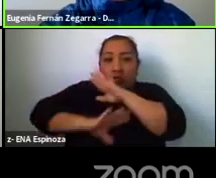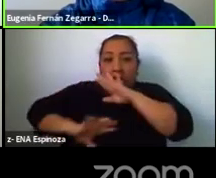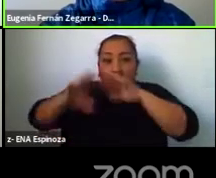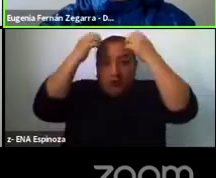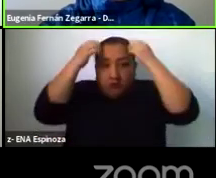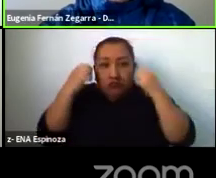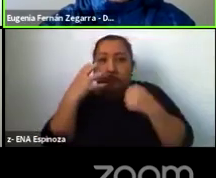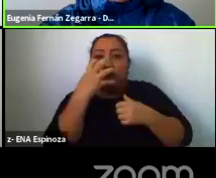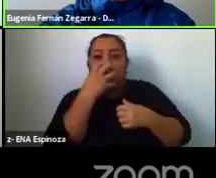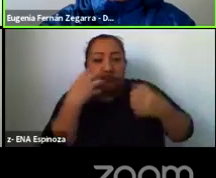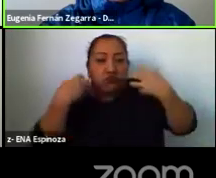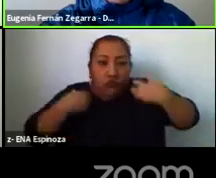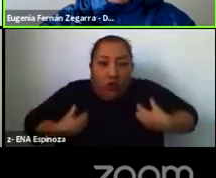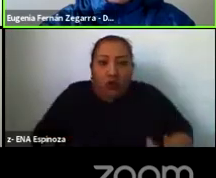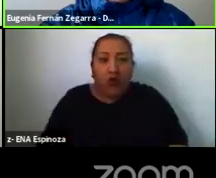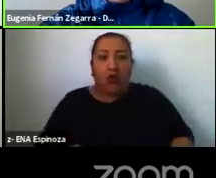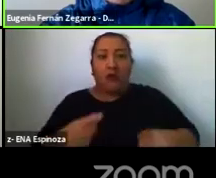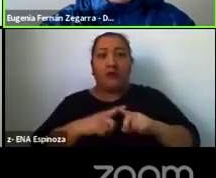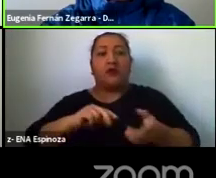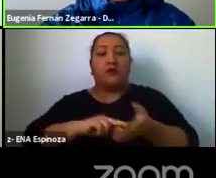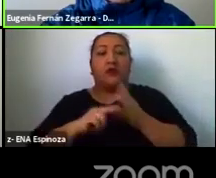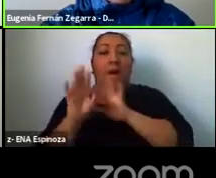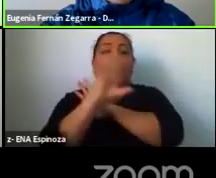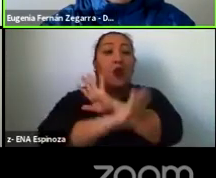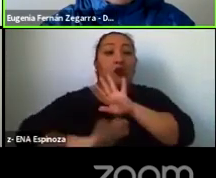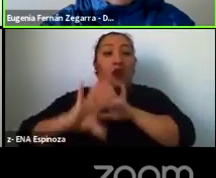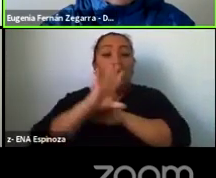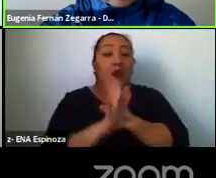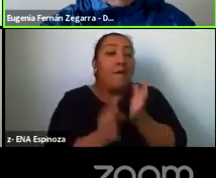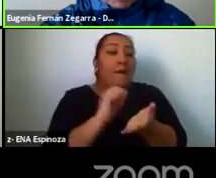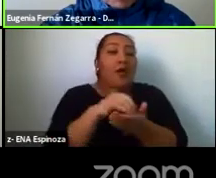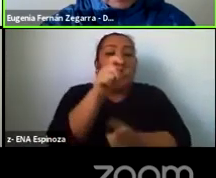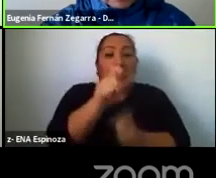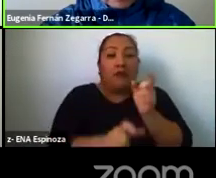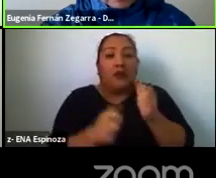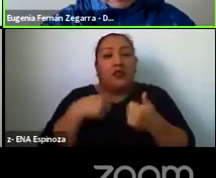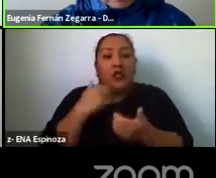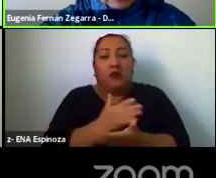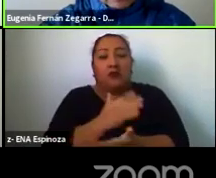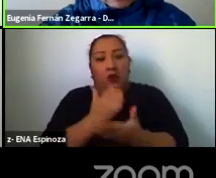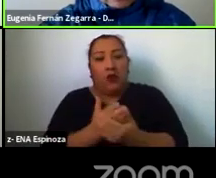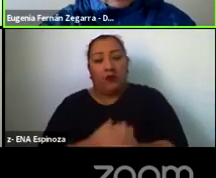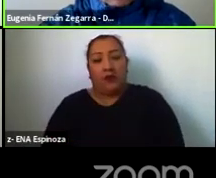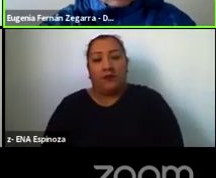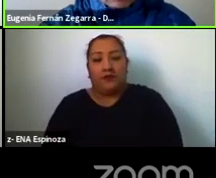todo para proteger a las personas que atienden en la primera línea.